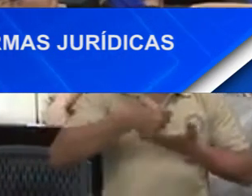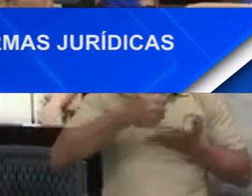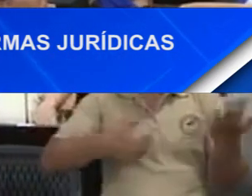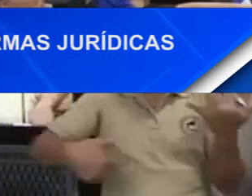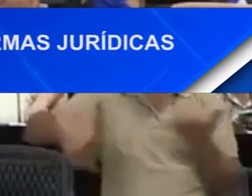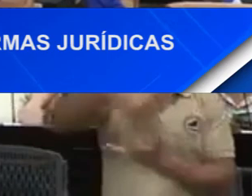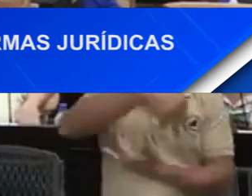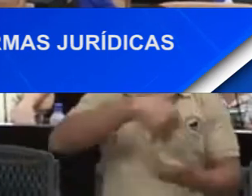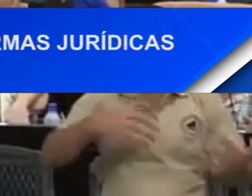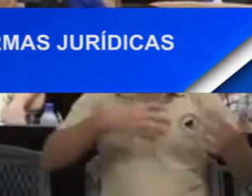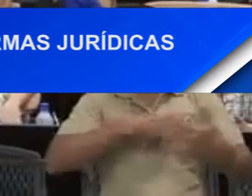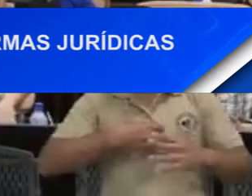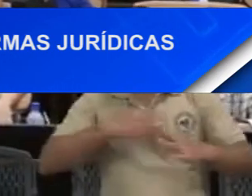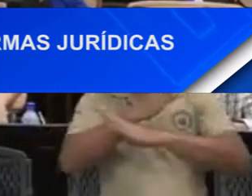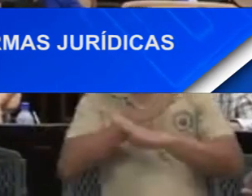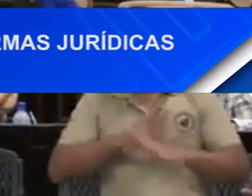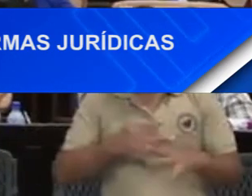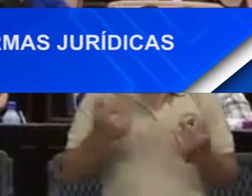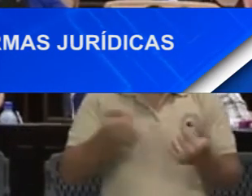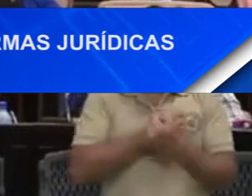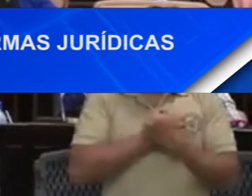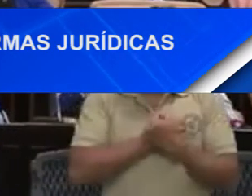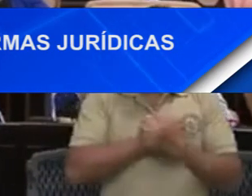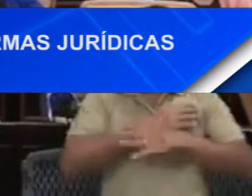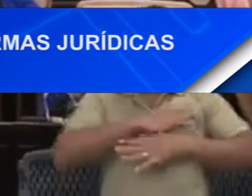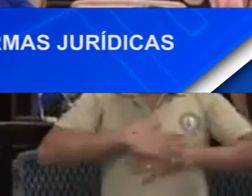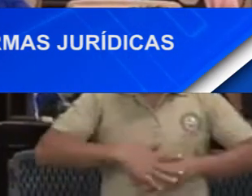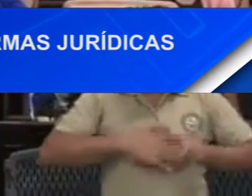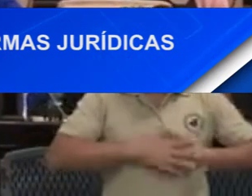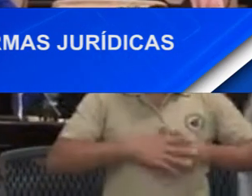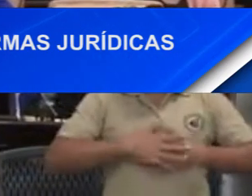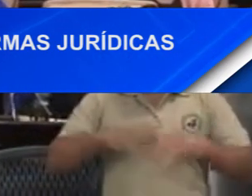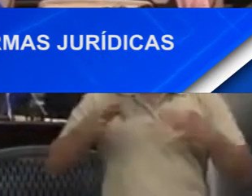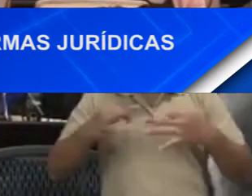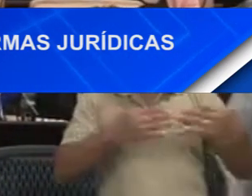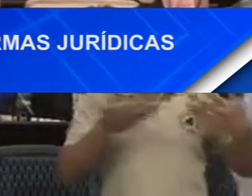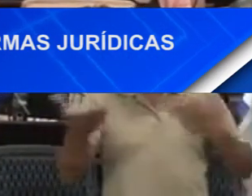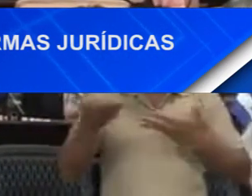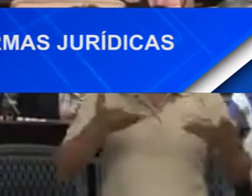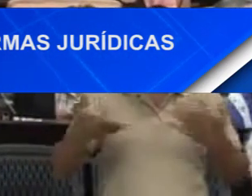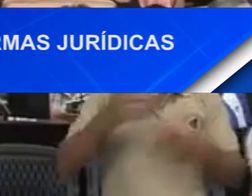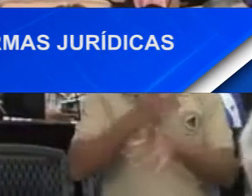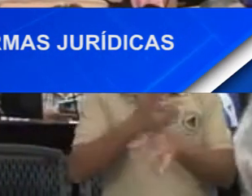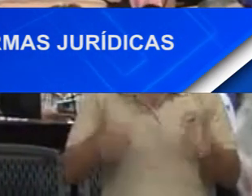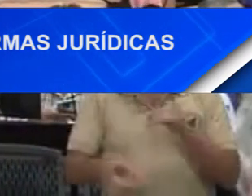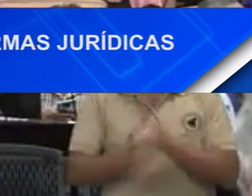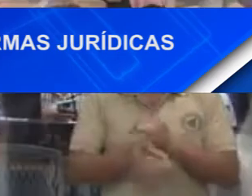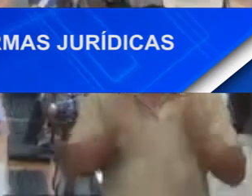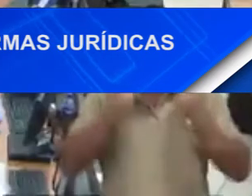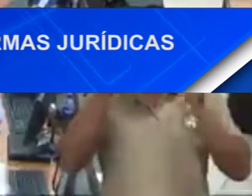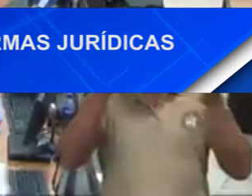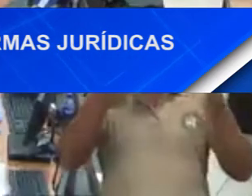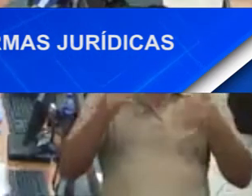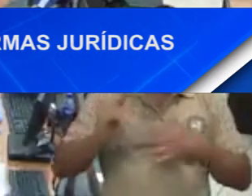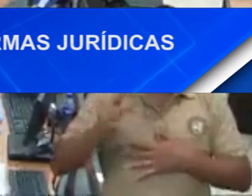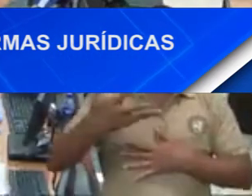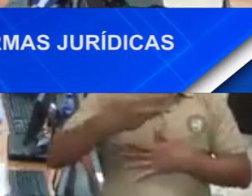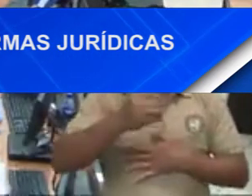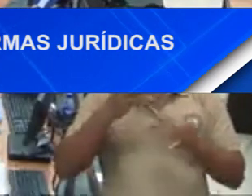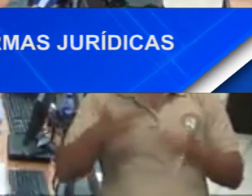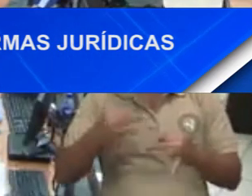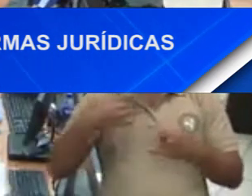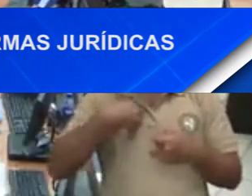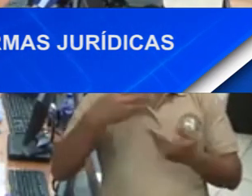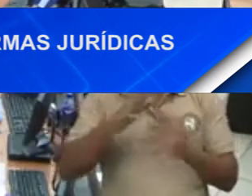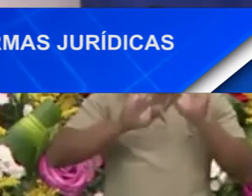convivencia de nuestro país, a la armonía, al bien común, que es lo que debemos de centrarnos todos nosotros para sacar